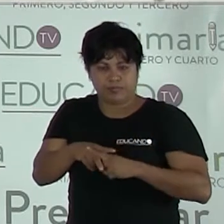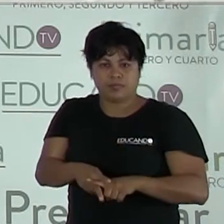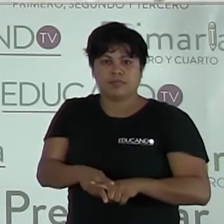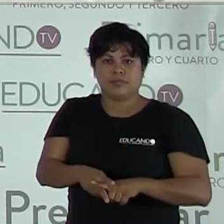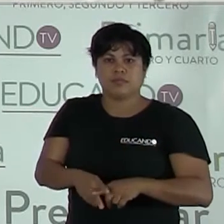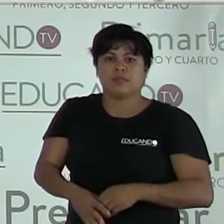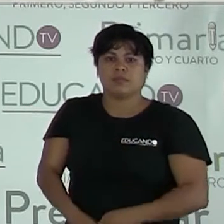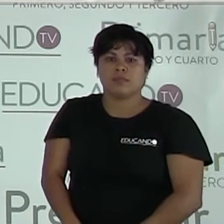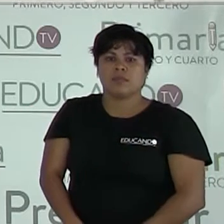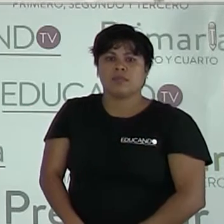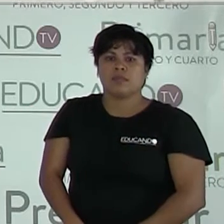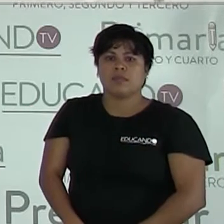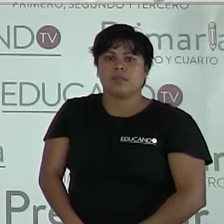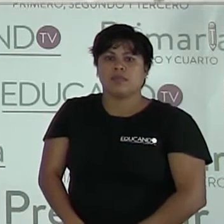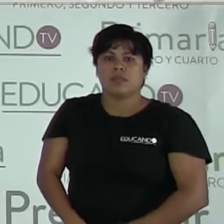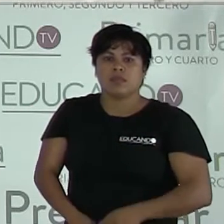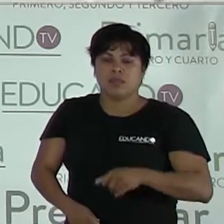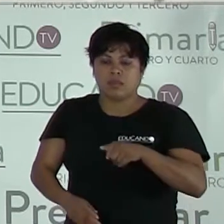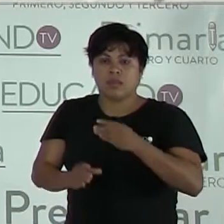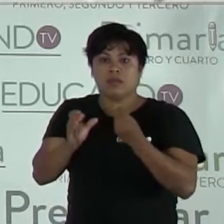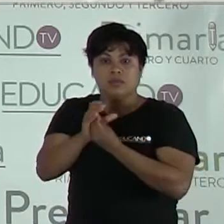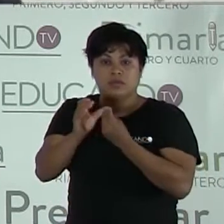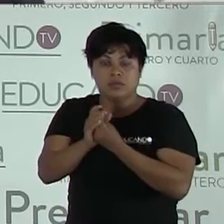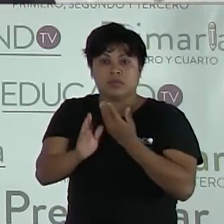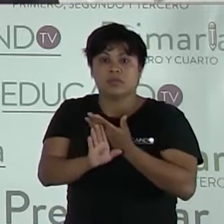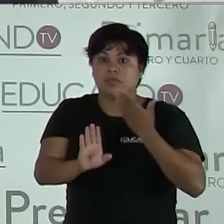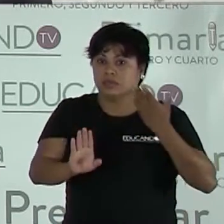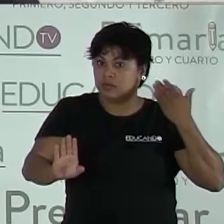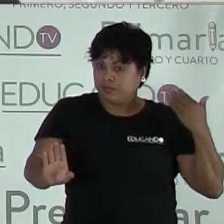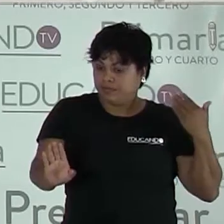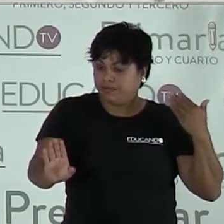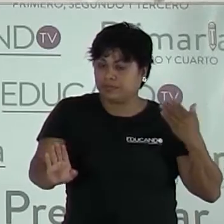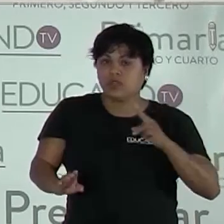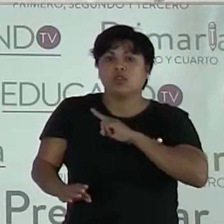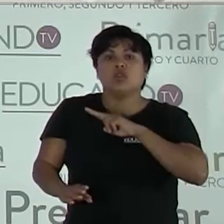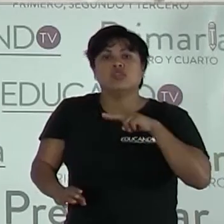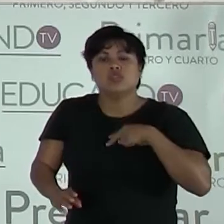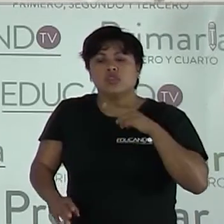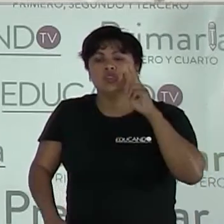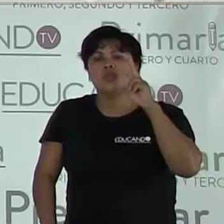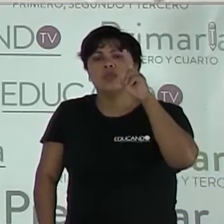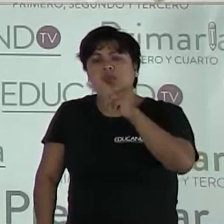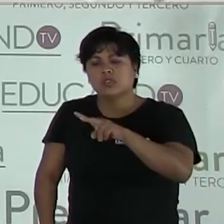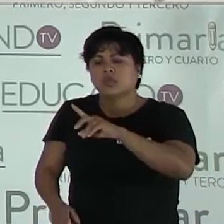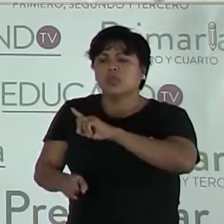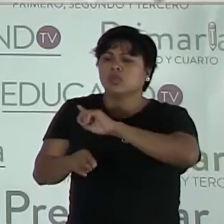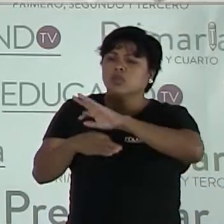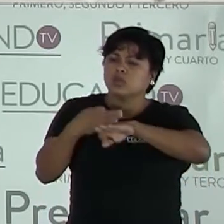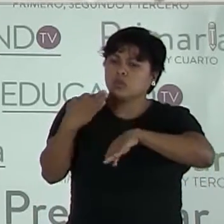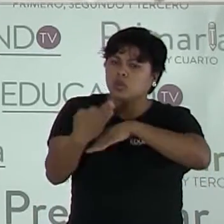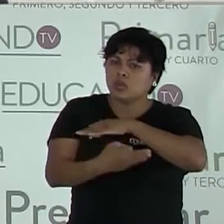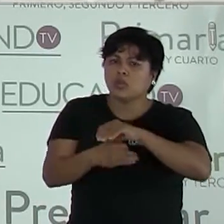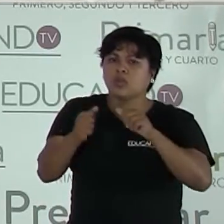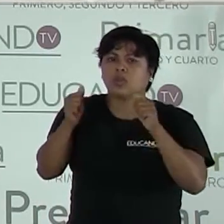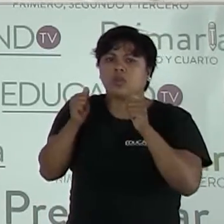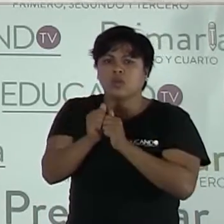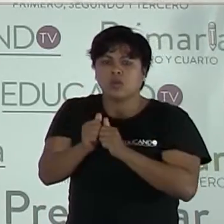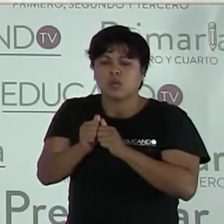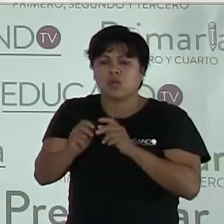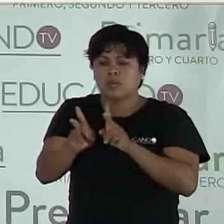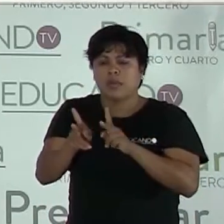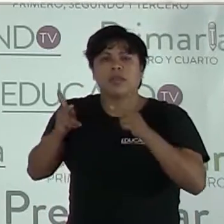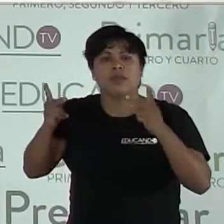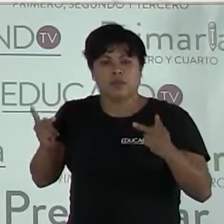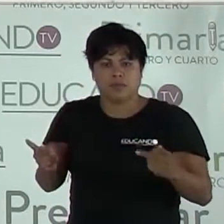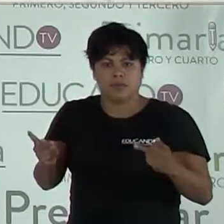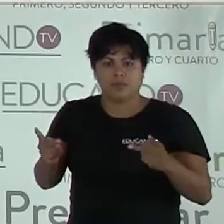Comenzamos. En la sesión anterior habíamos visto todo lo relacionado con lo que es el